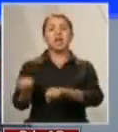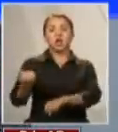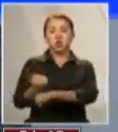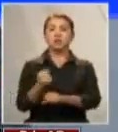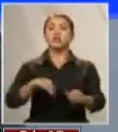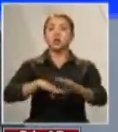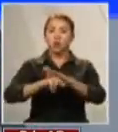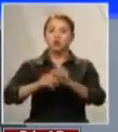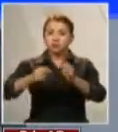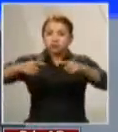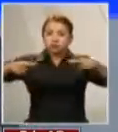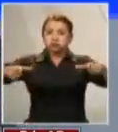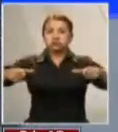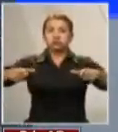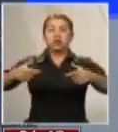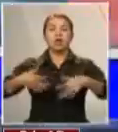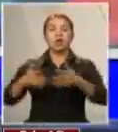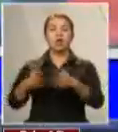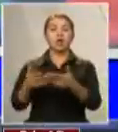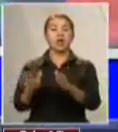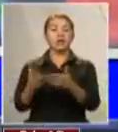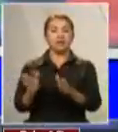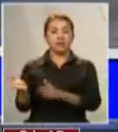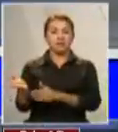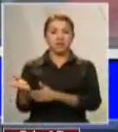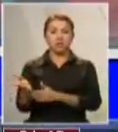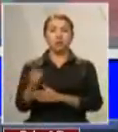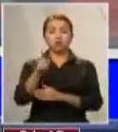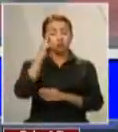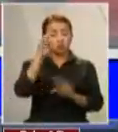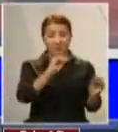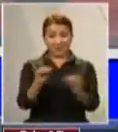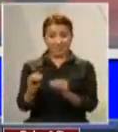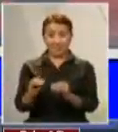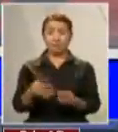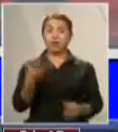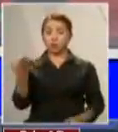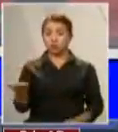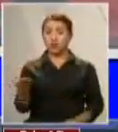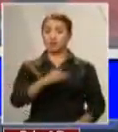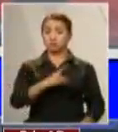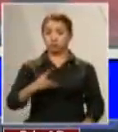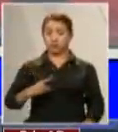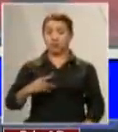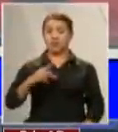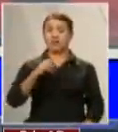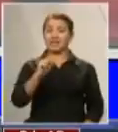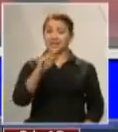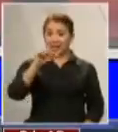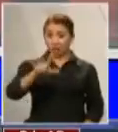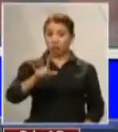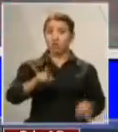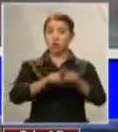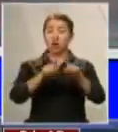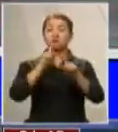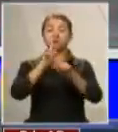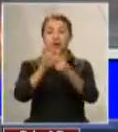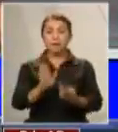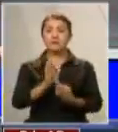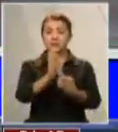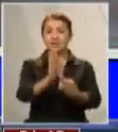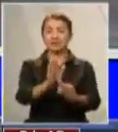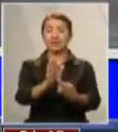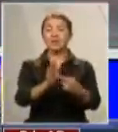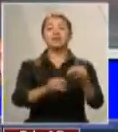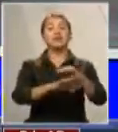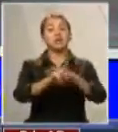los delincuentes sigan con la impunidad que existe hoy día. Entiendo su punto. Quiero saber si usted mantiene que para usted la diputada Carol Cariola es una representante de